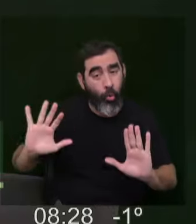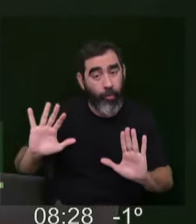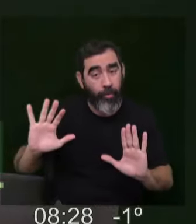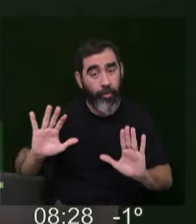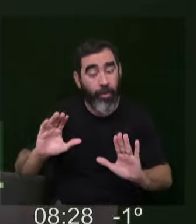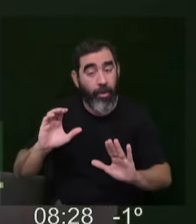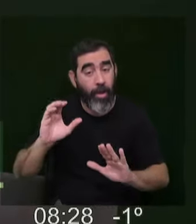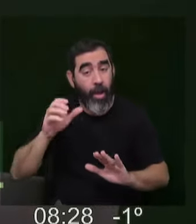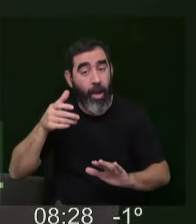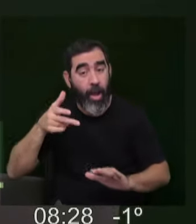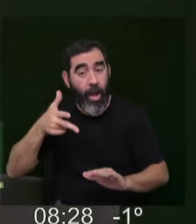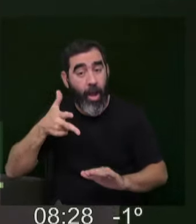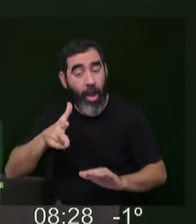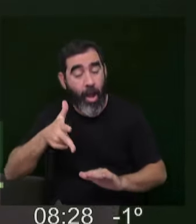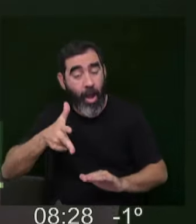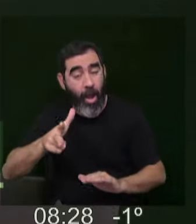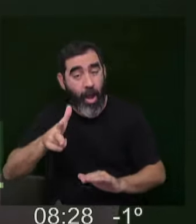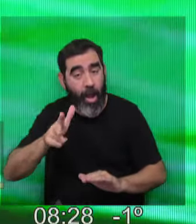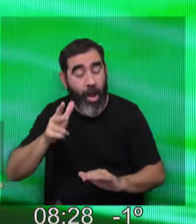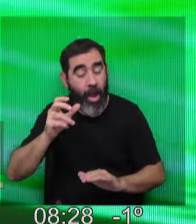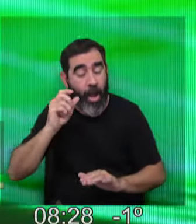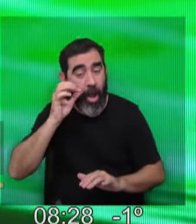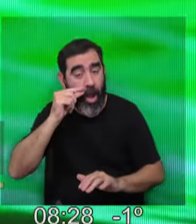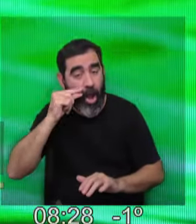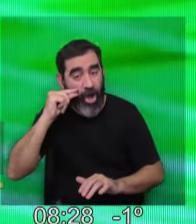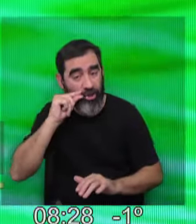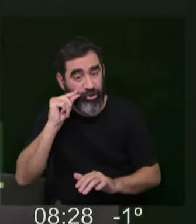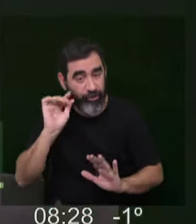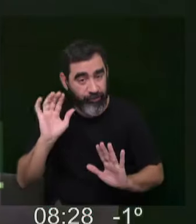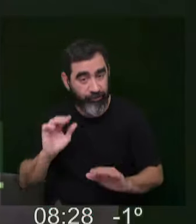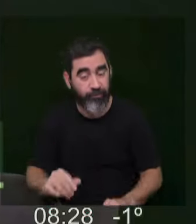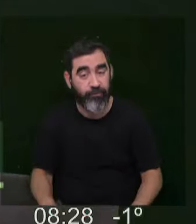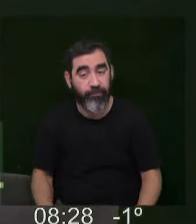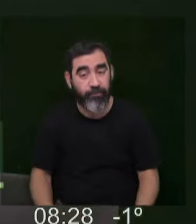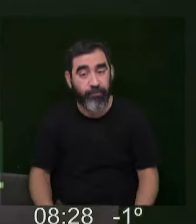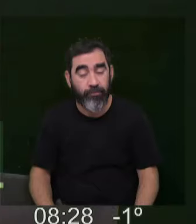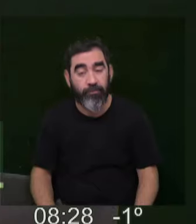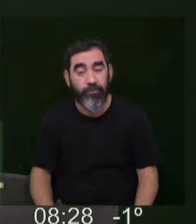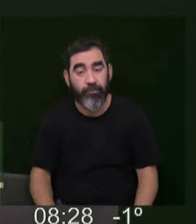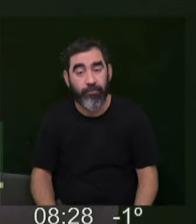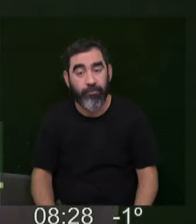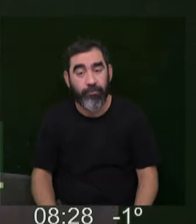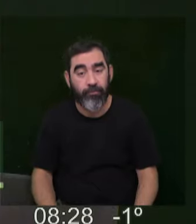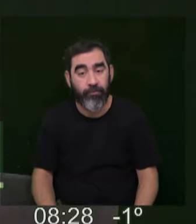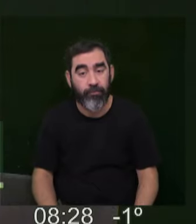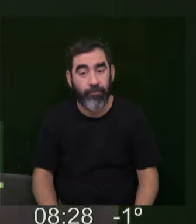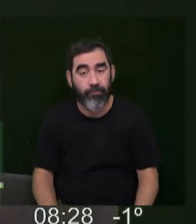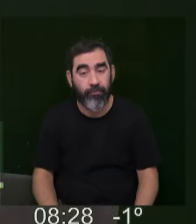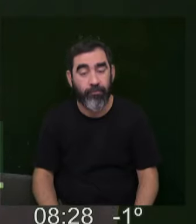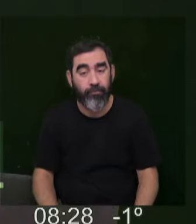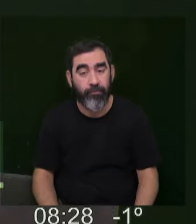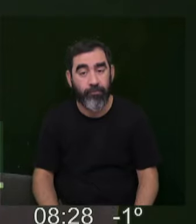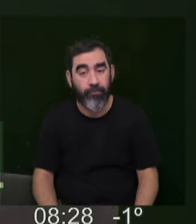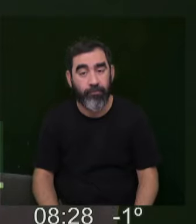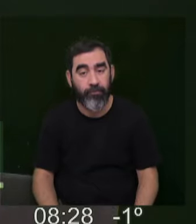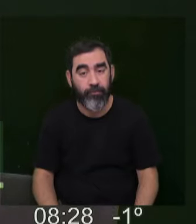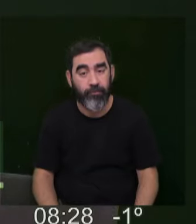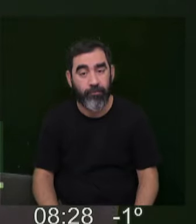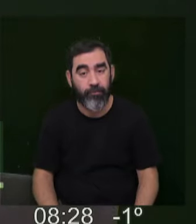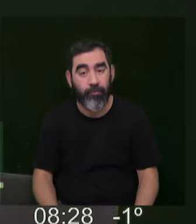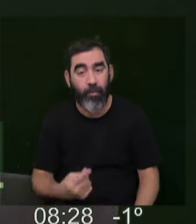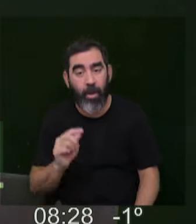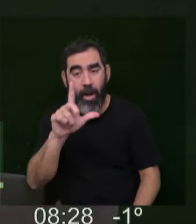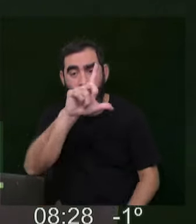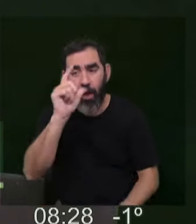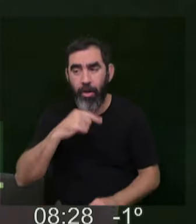caso Carolina H., que también debería competir, bueno, en juventud, pero que menciona a Lacalle